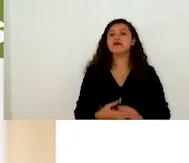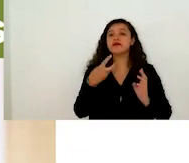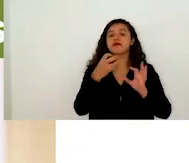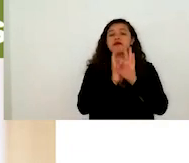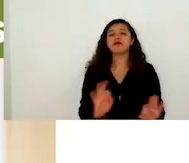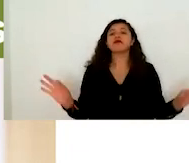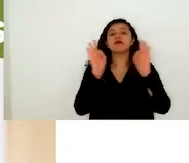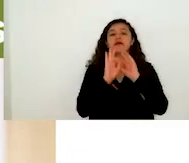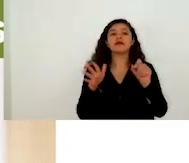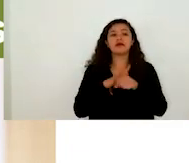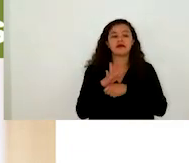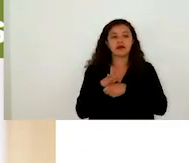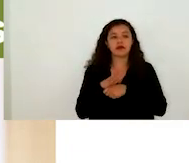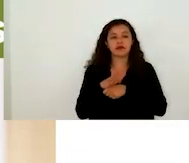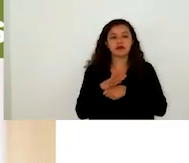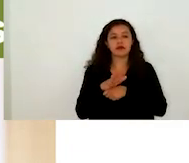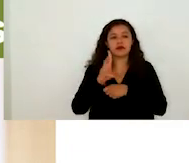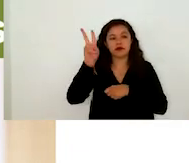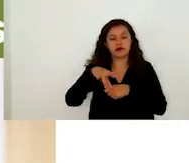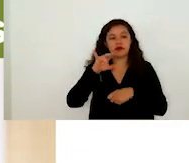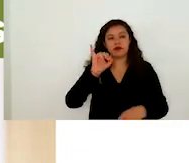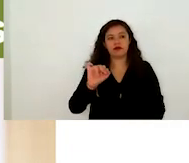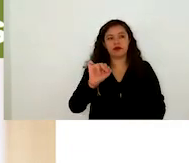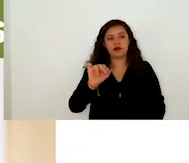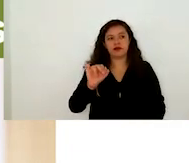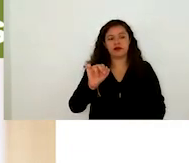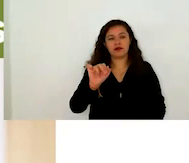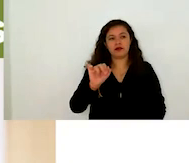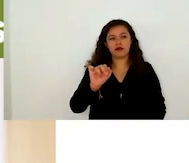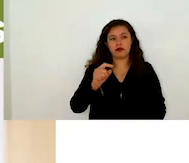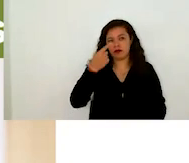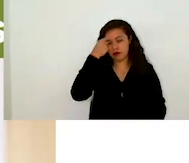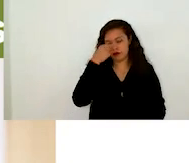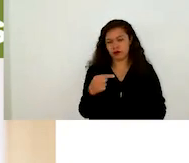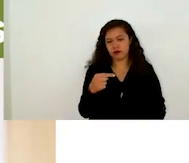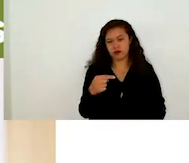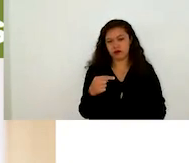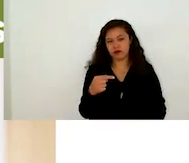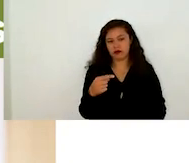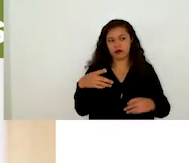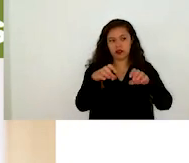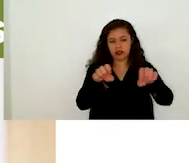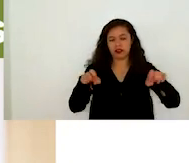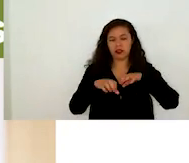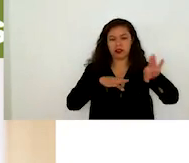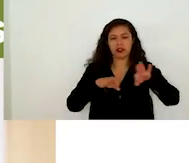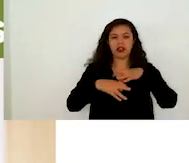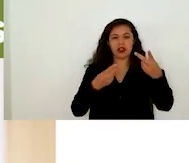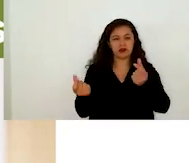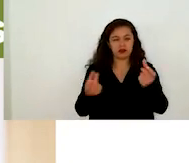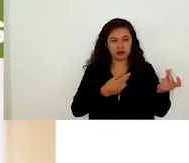esto es que en efecto no es la panacea de que un equipo de trabajo trabaje bien